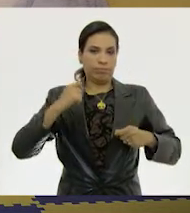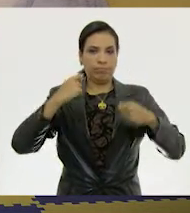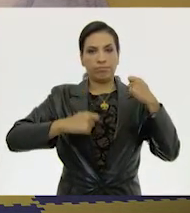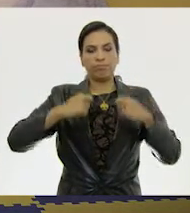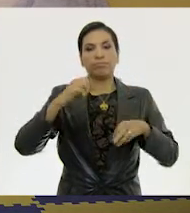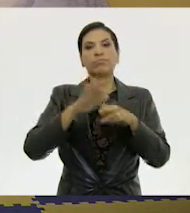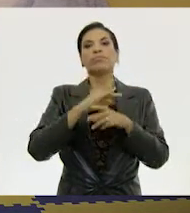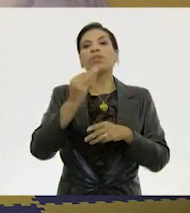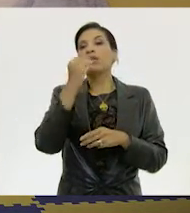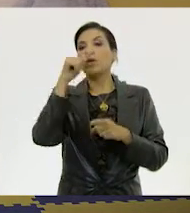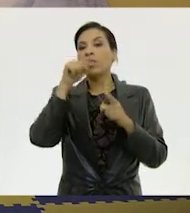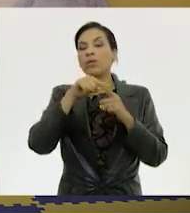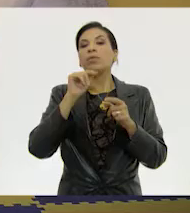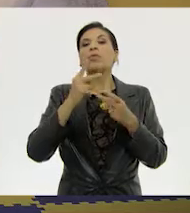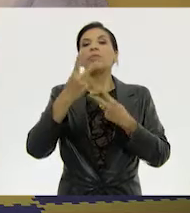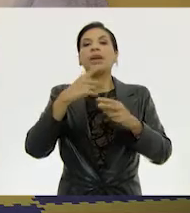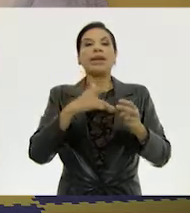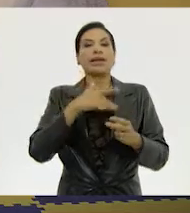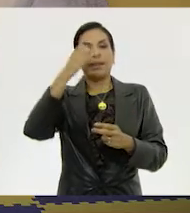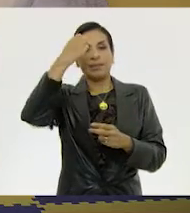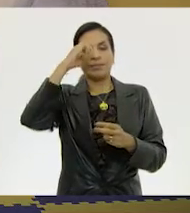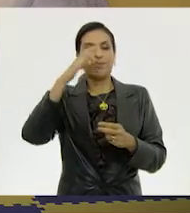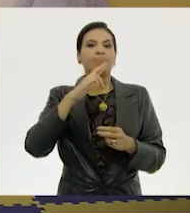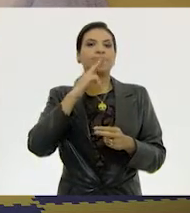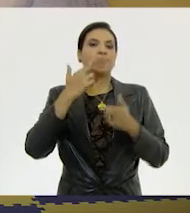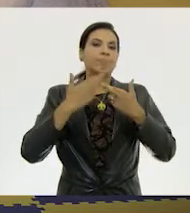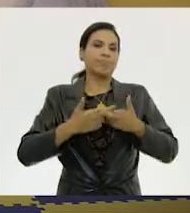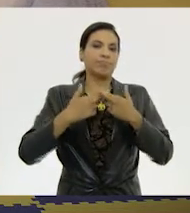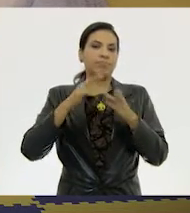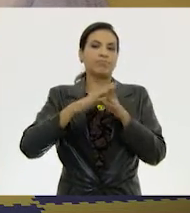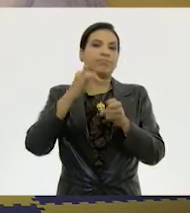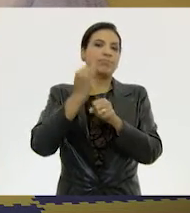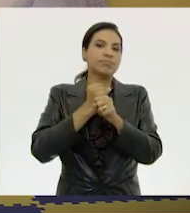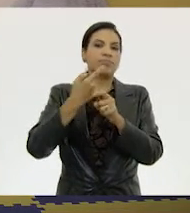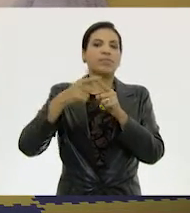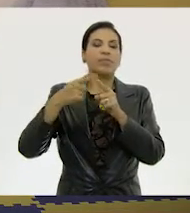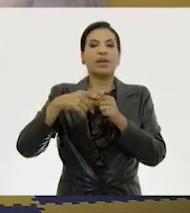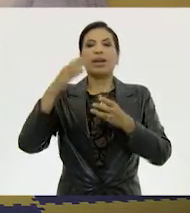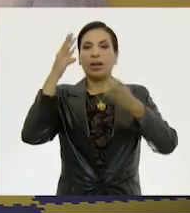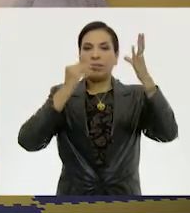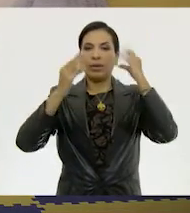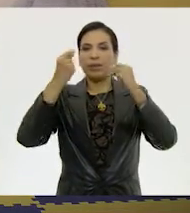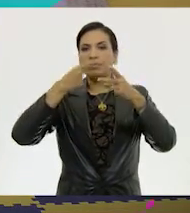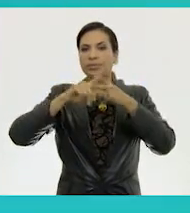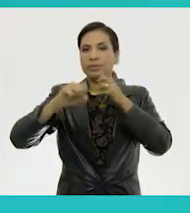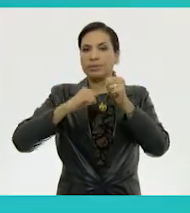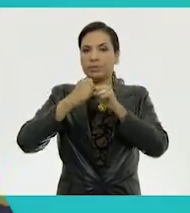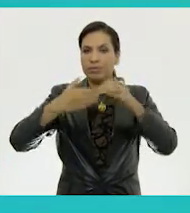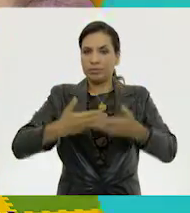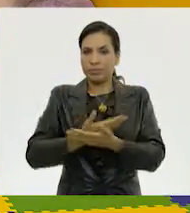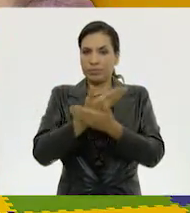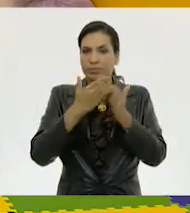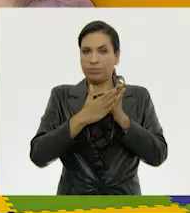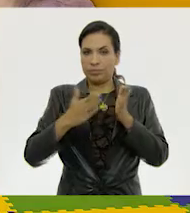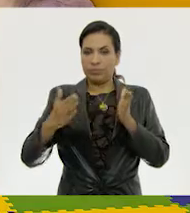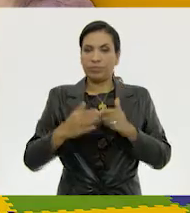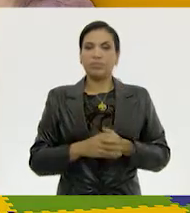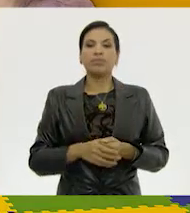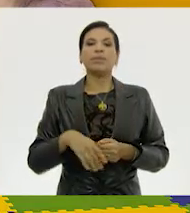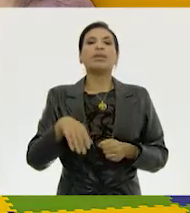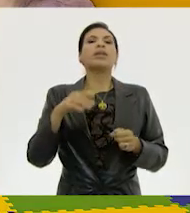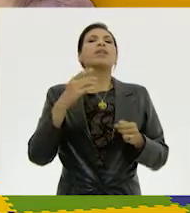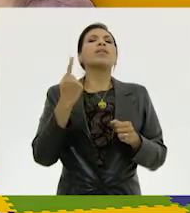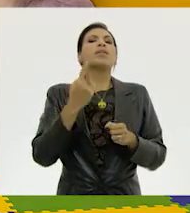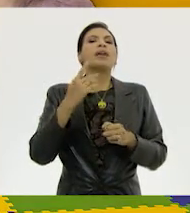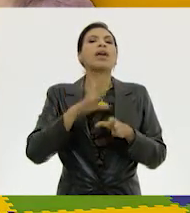por medio de la comida, una experiencia rica en exploración y aprendizajes desde los primeros días de vida. Evelyn, ¿y qué